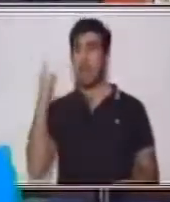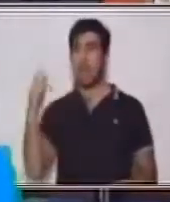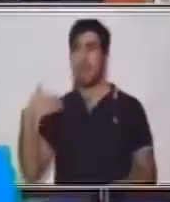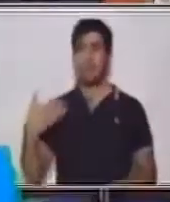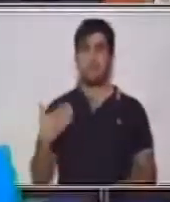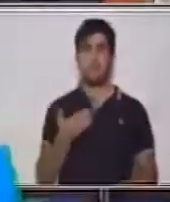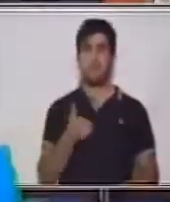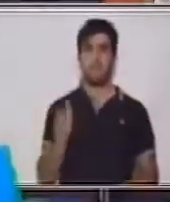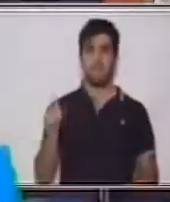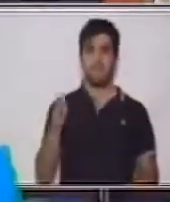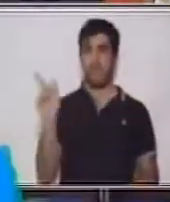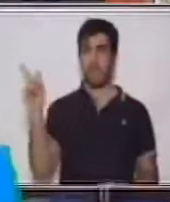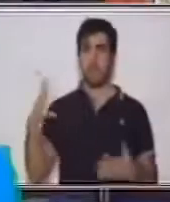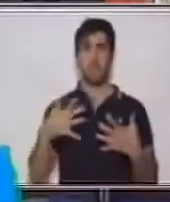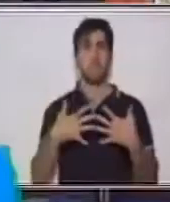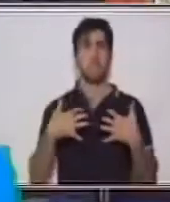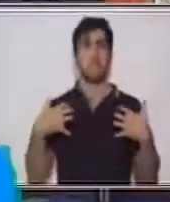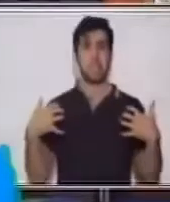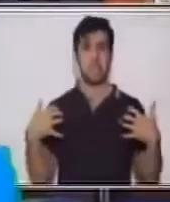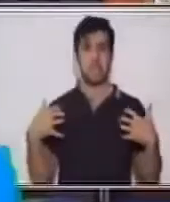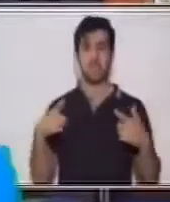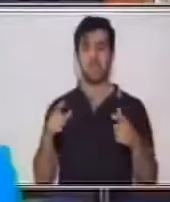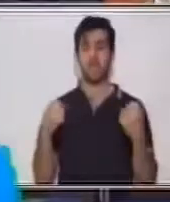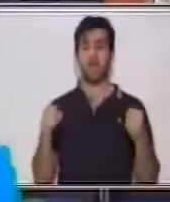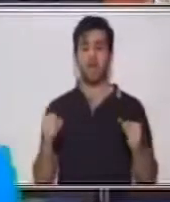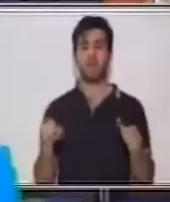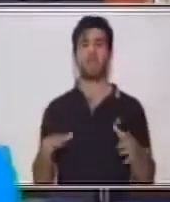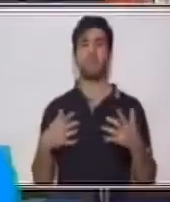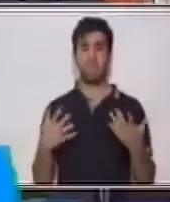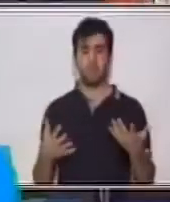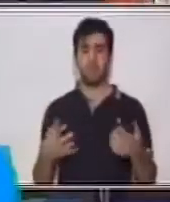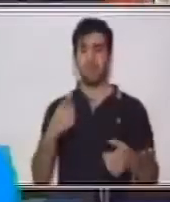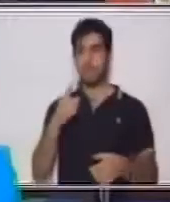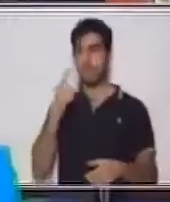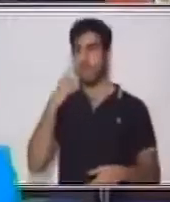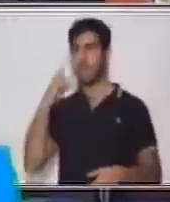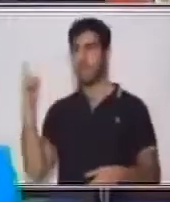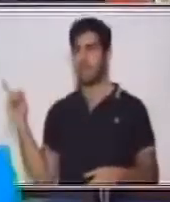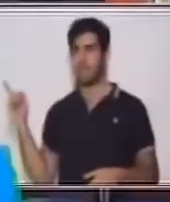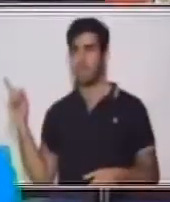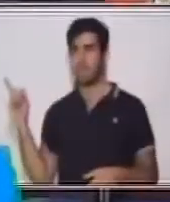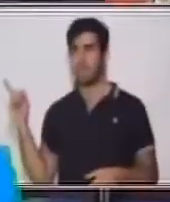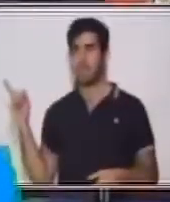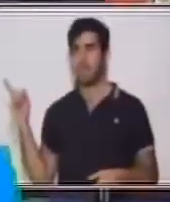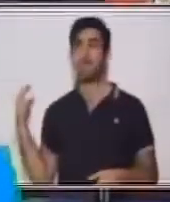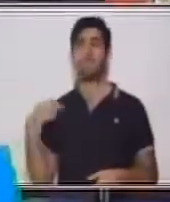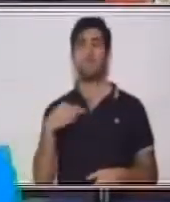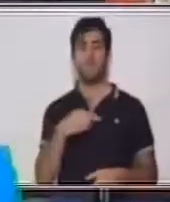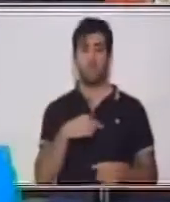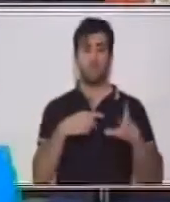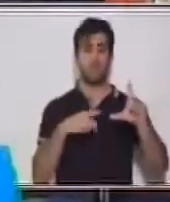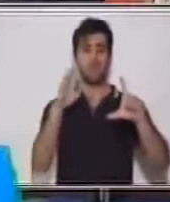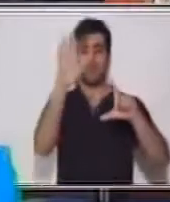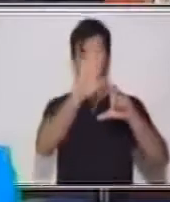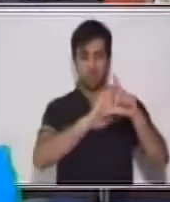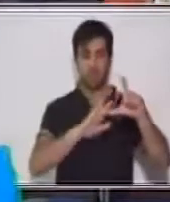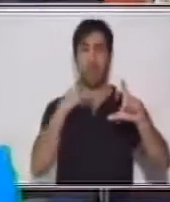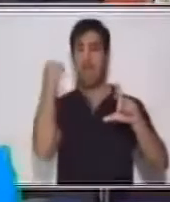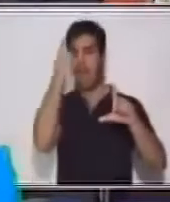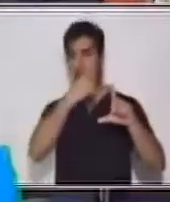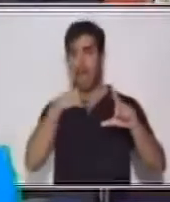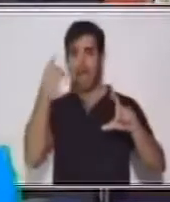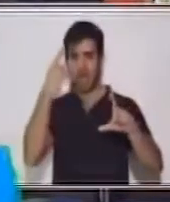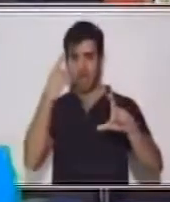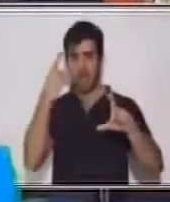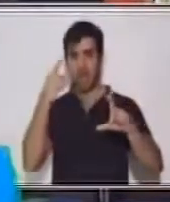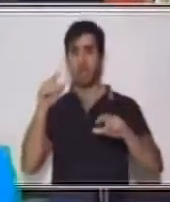Entonces ya traigo este hecho, pero ¿qué vamos a hacer? En la parte de acá le vamos a formar la cara. ¿Y cómo le